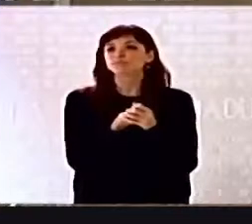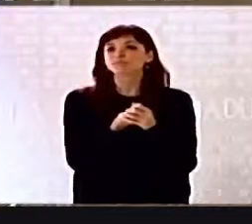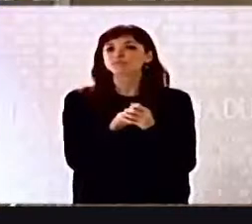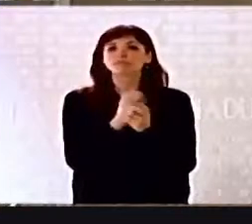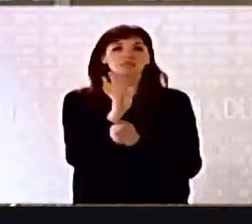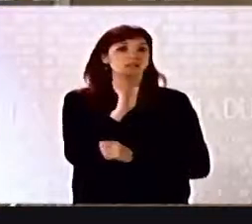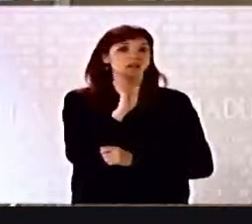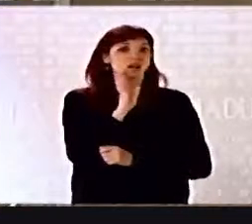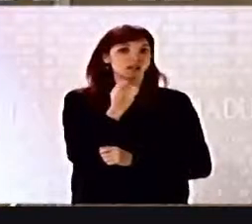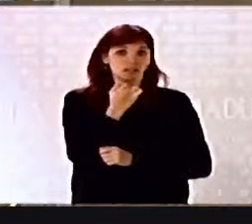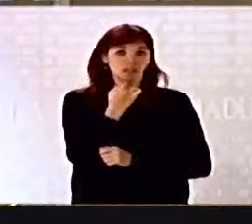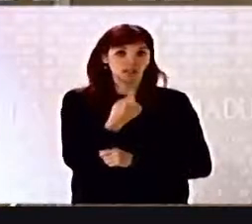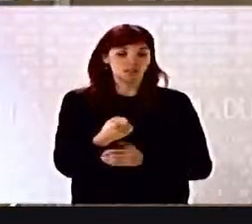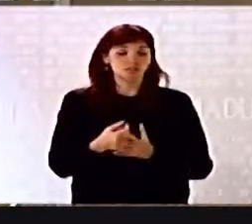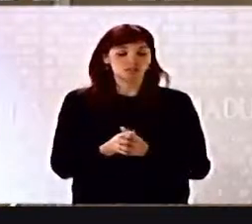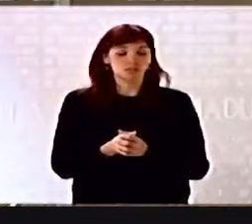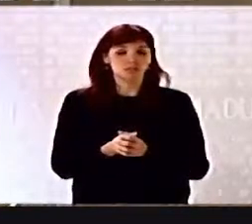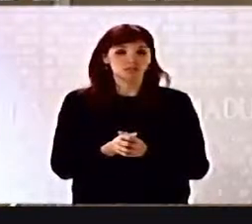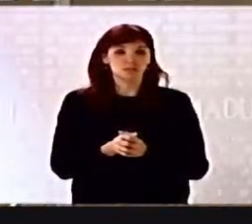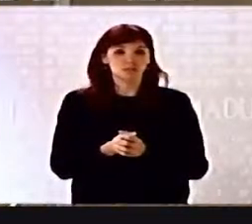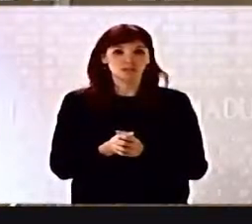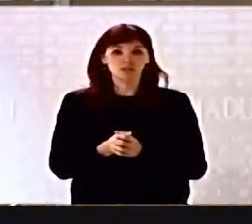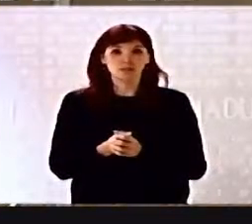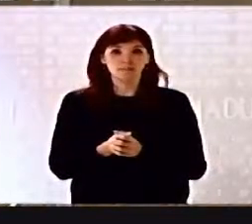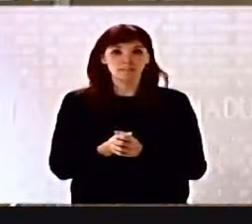que les acabo de decir,